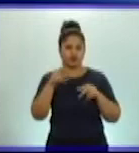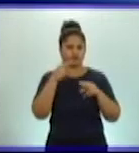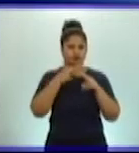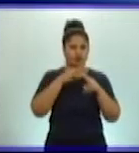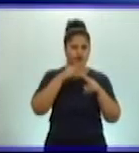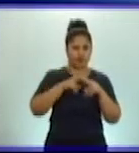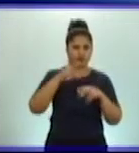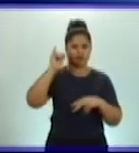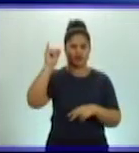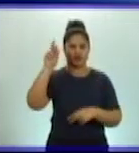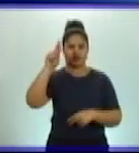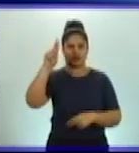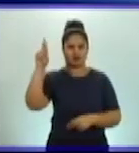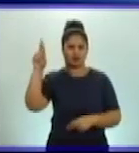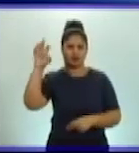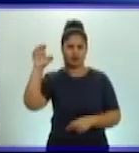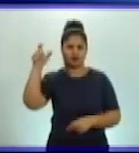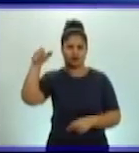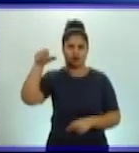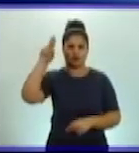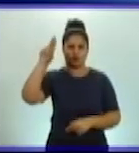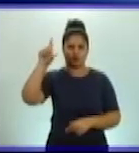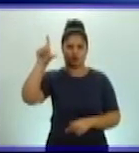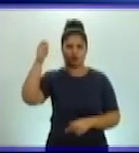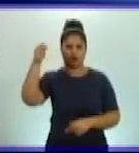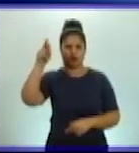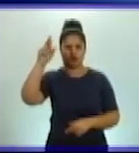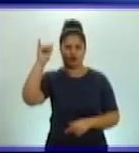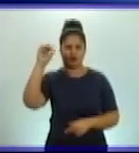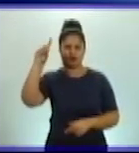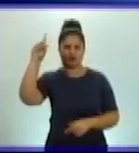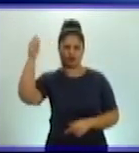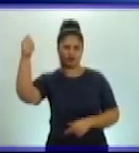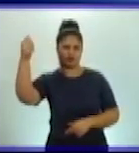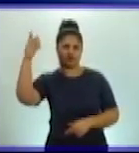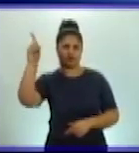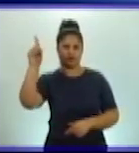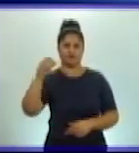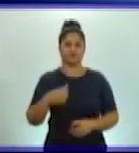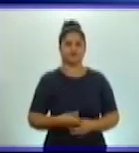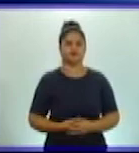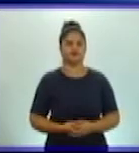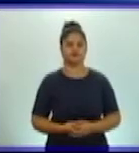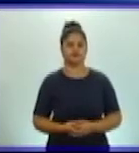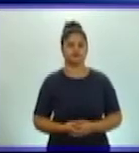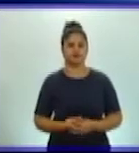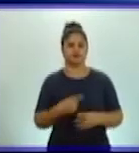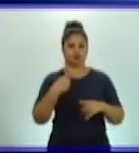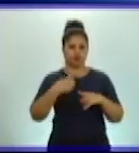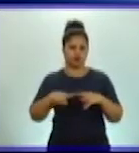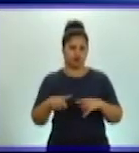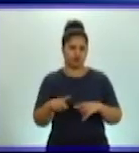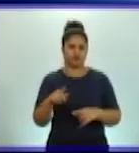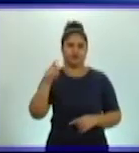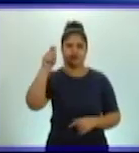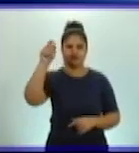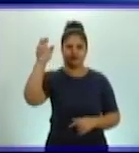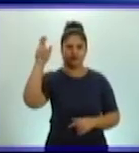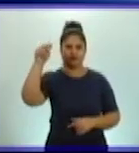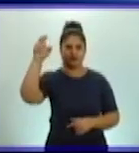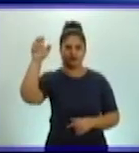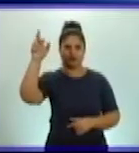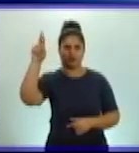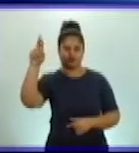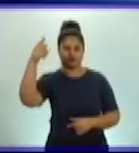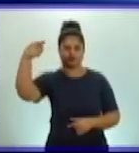vocálica. Vamos a ver el otro. Tener viene de temer, ¿verdad? Tenían y temían, lo conjugamos. ¿Y qué pasa? ¿Hay algún cambio? No